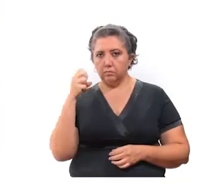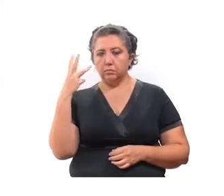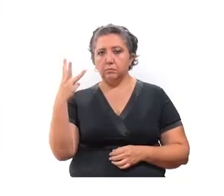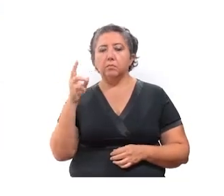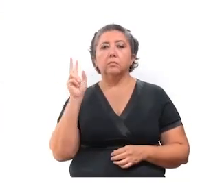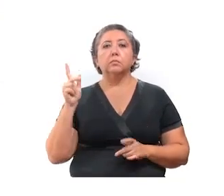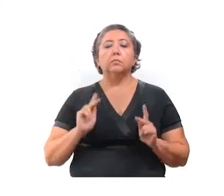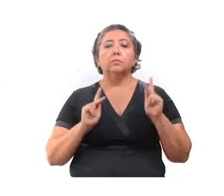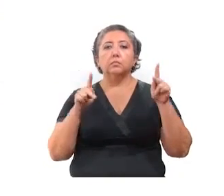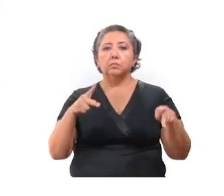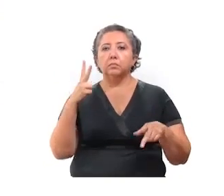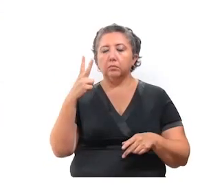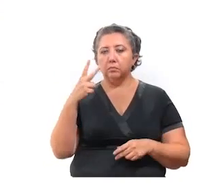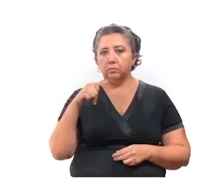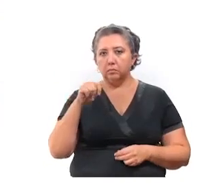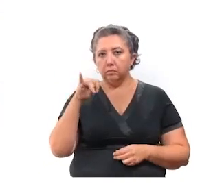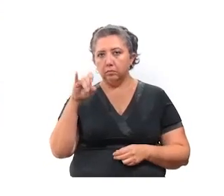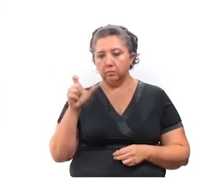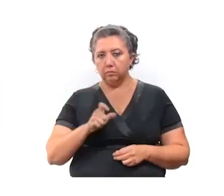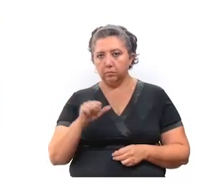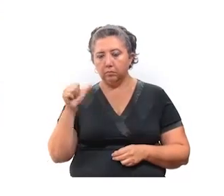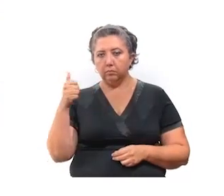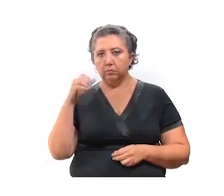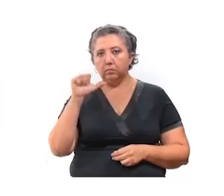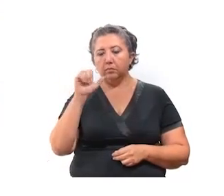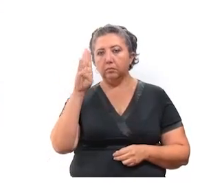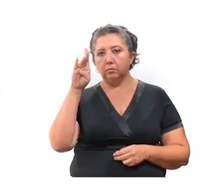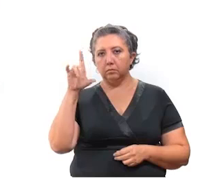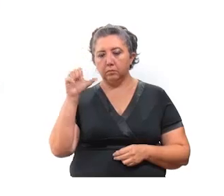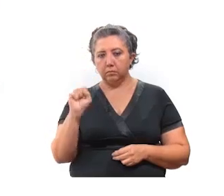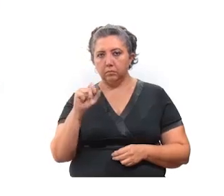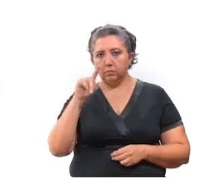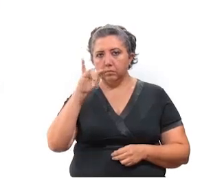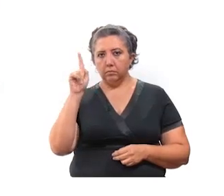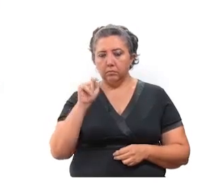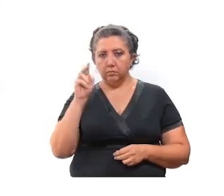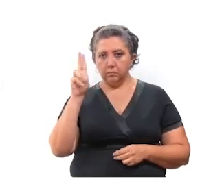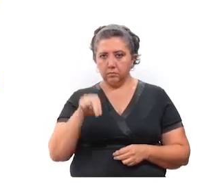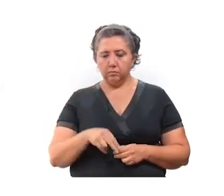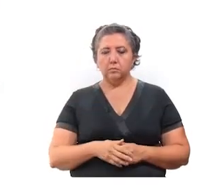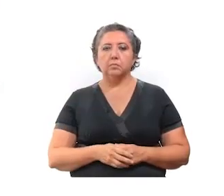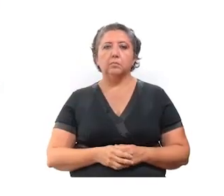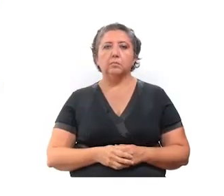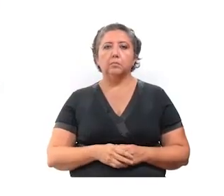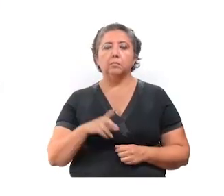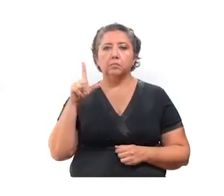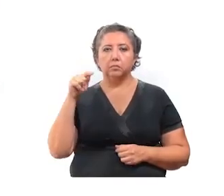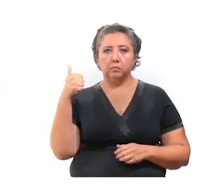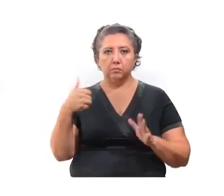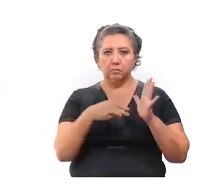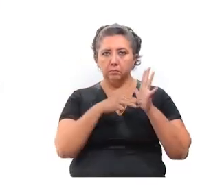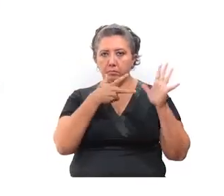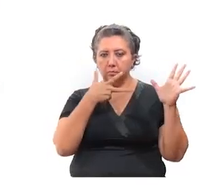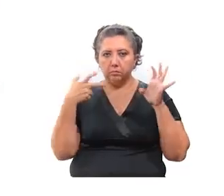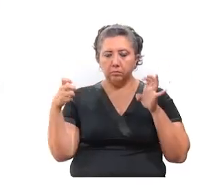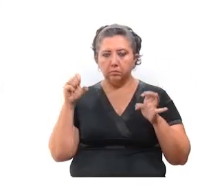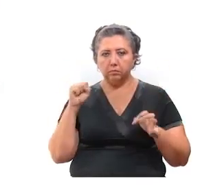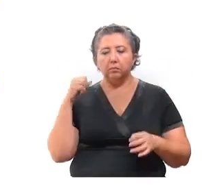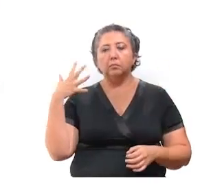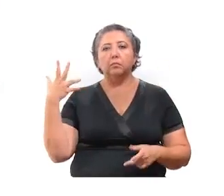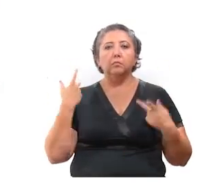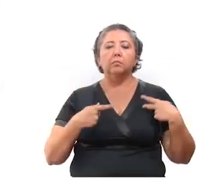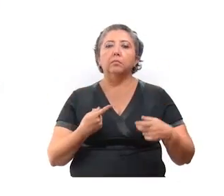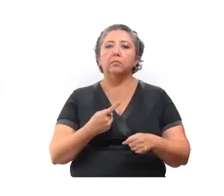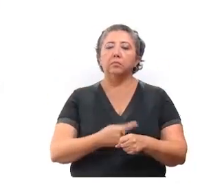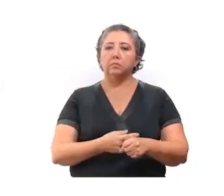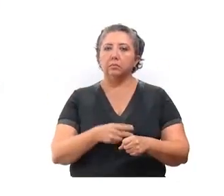3 en Progreso, 2 en Tixcocop, 1 en Abalá, Junucmá, Samajil y Tizimín. De los 76.865